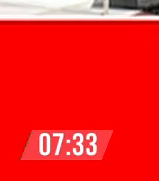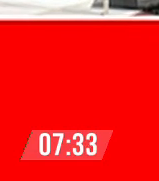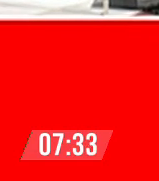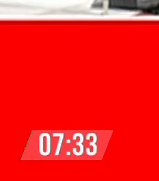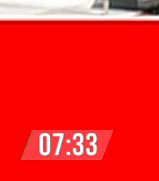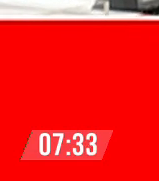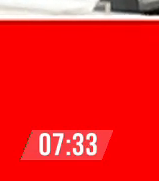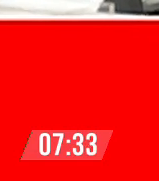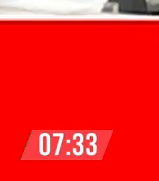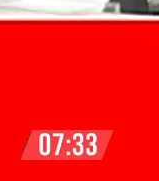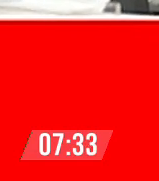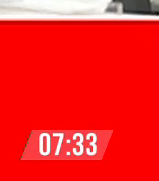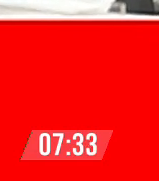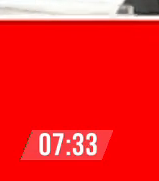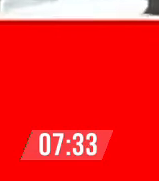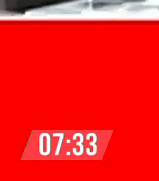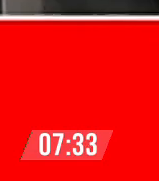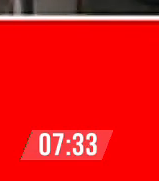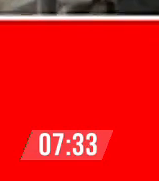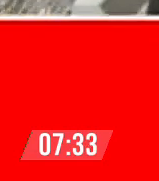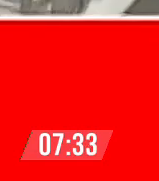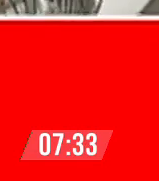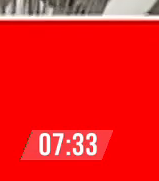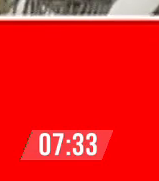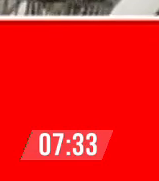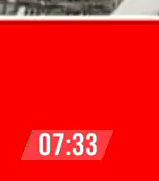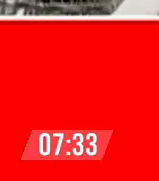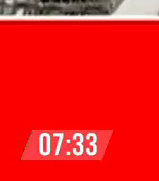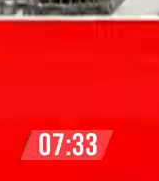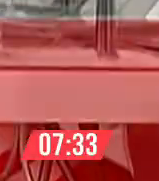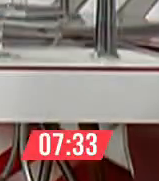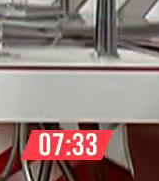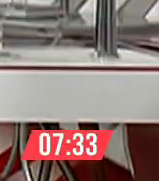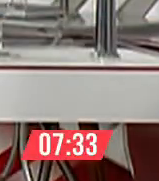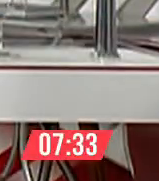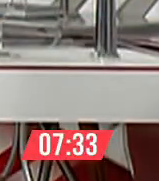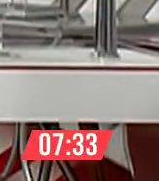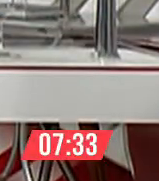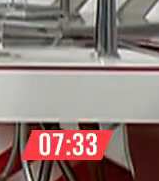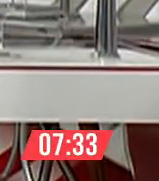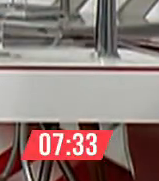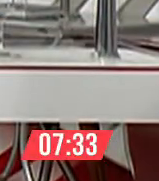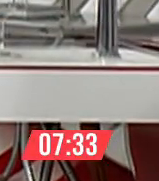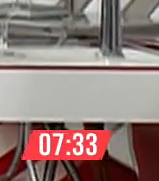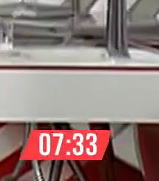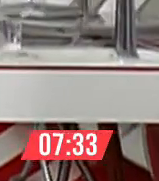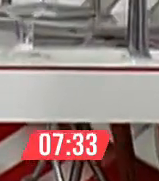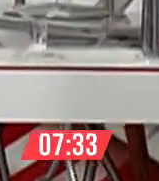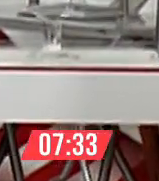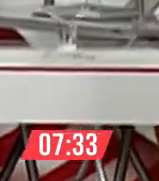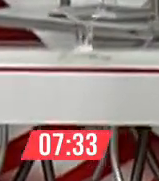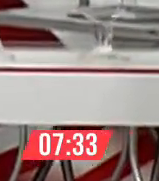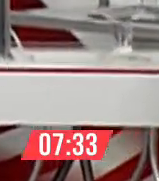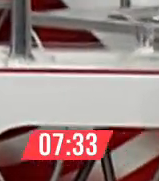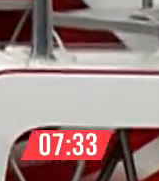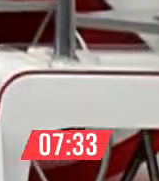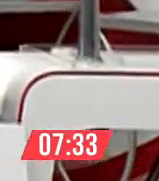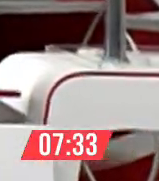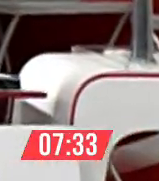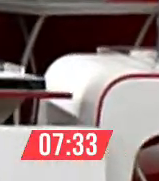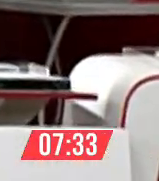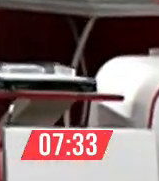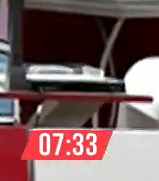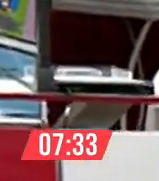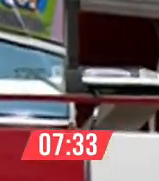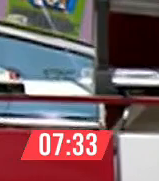33. 030 la serie, 33 el número, el tercer premio de esta noche. Y en este momento vamos a realizar el sorteo del acumulado.